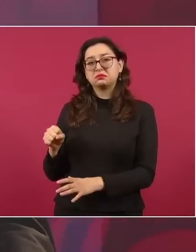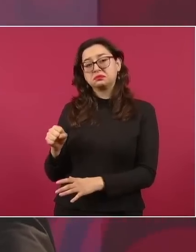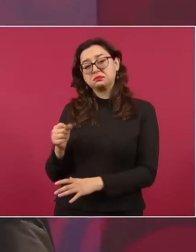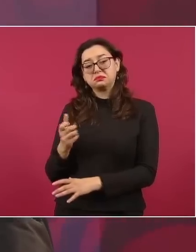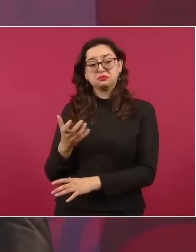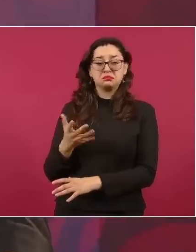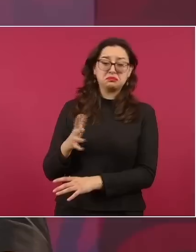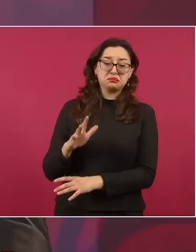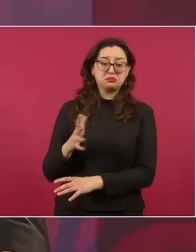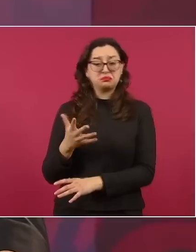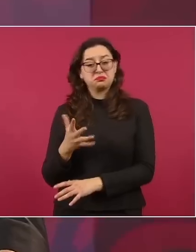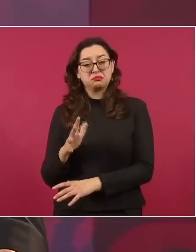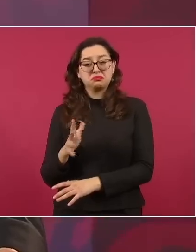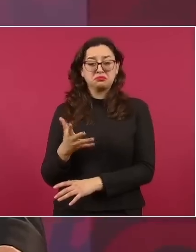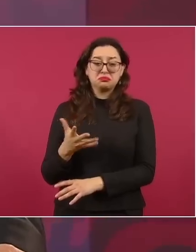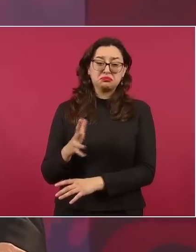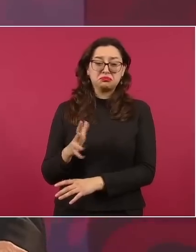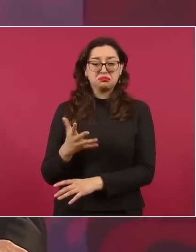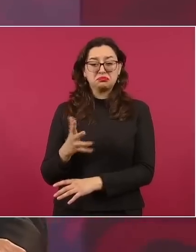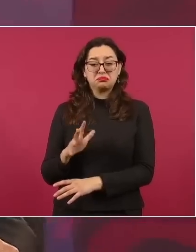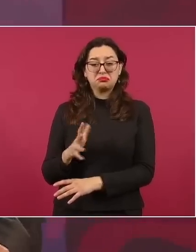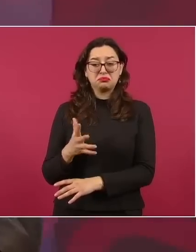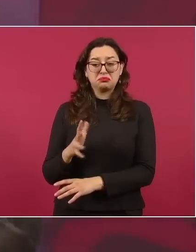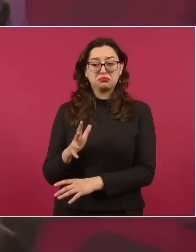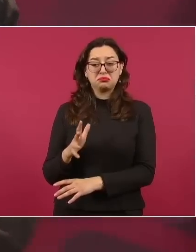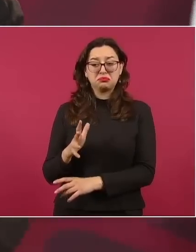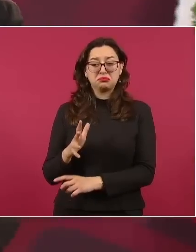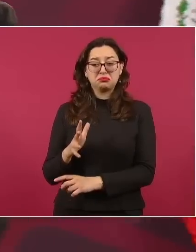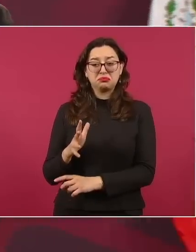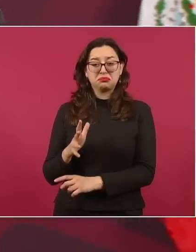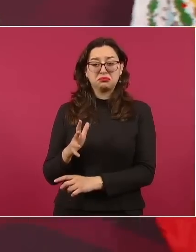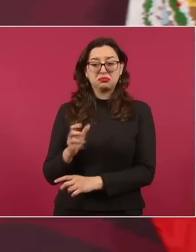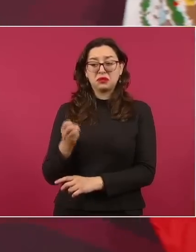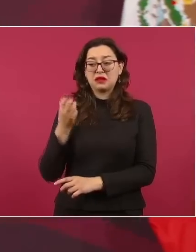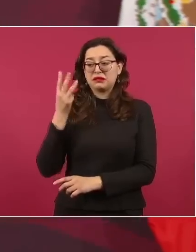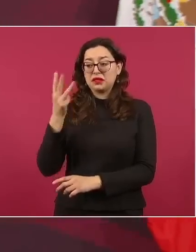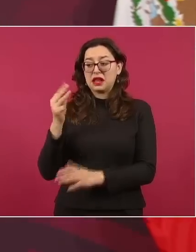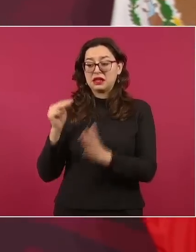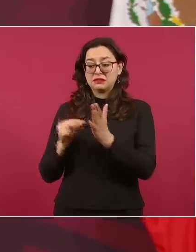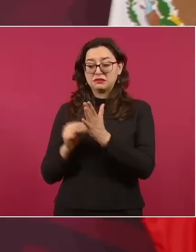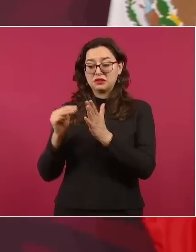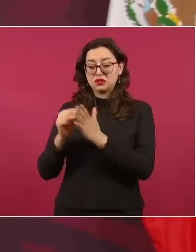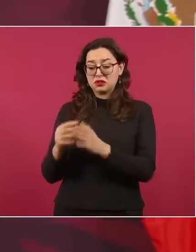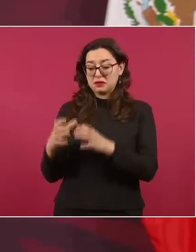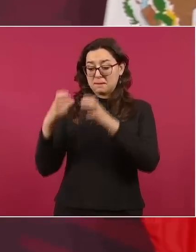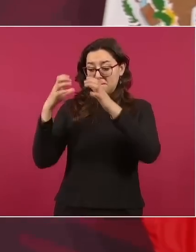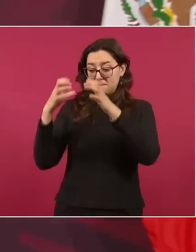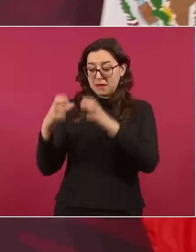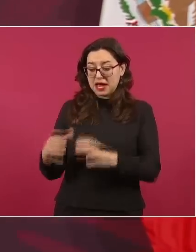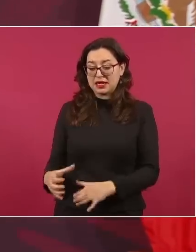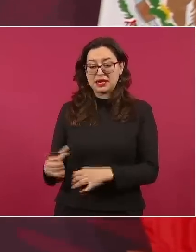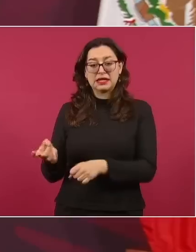de alrededor de 3 millones de barriles diarios.